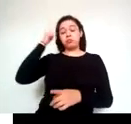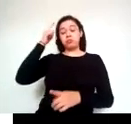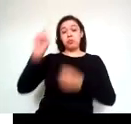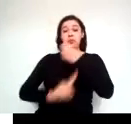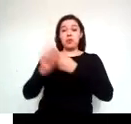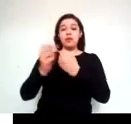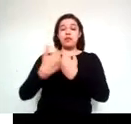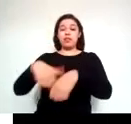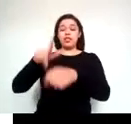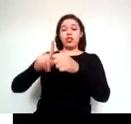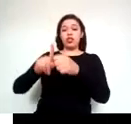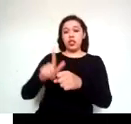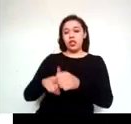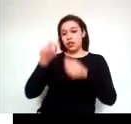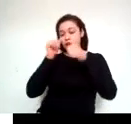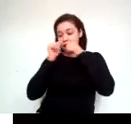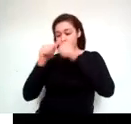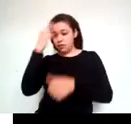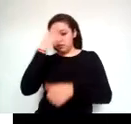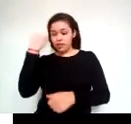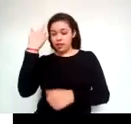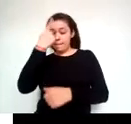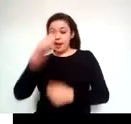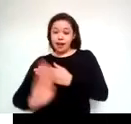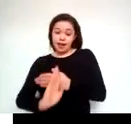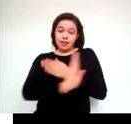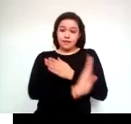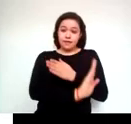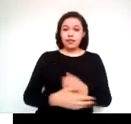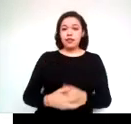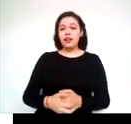identificación, análisis y prevención. Nos gustaría